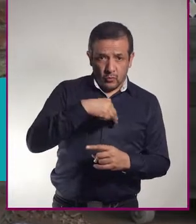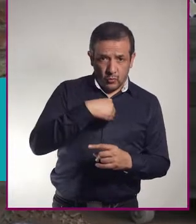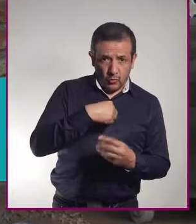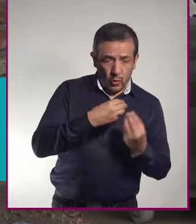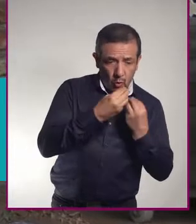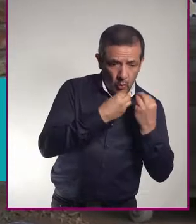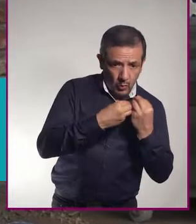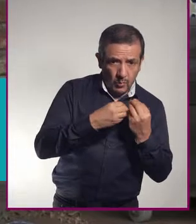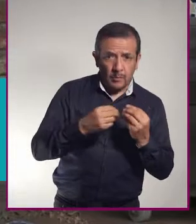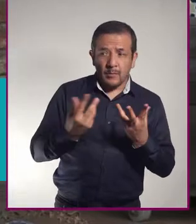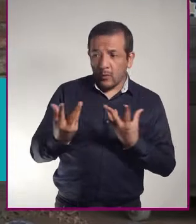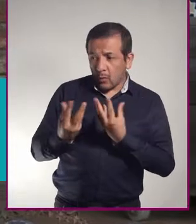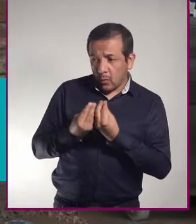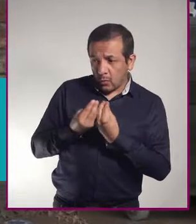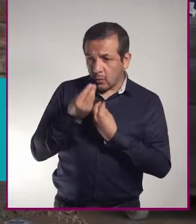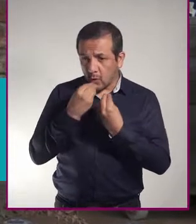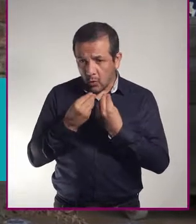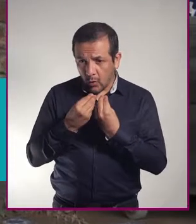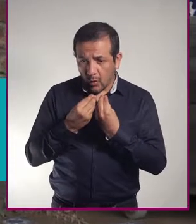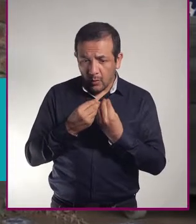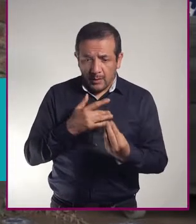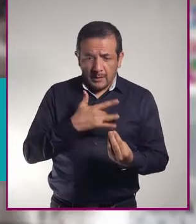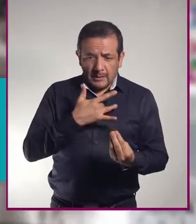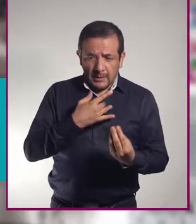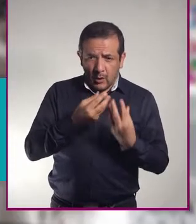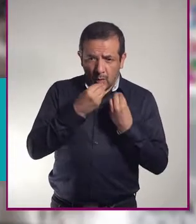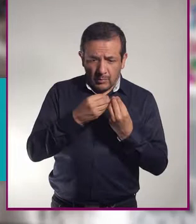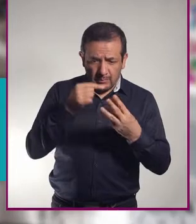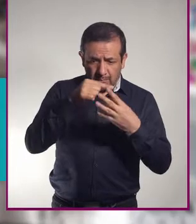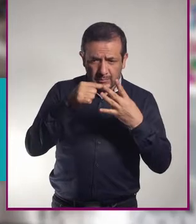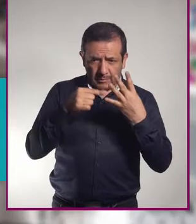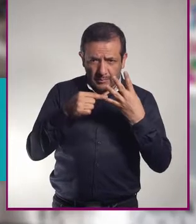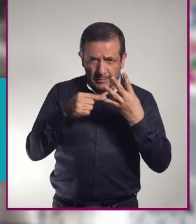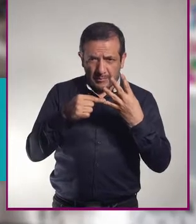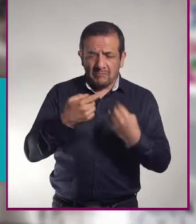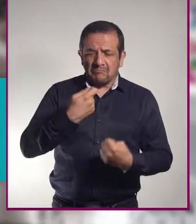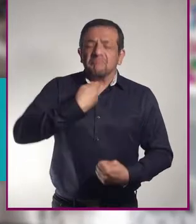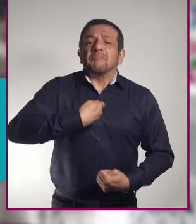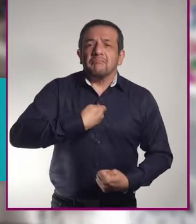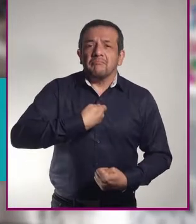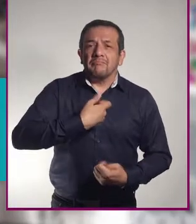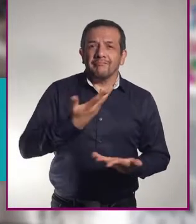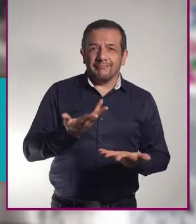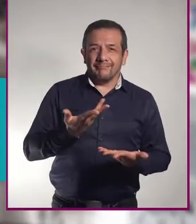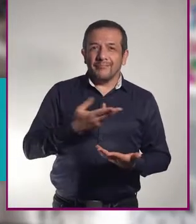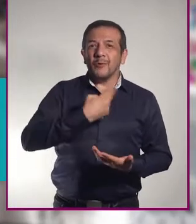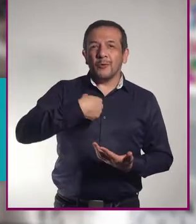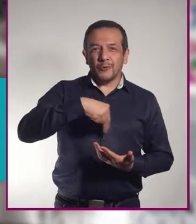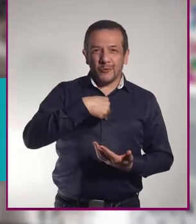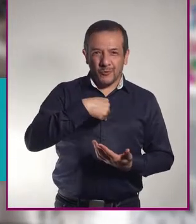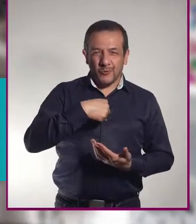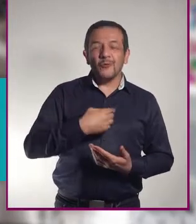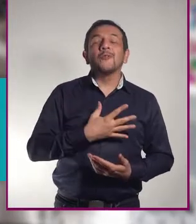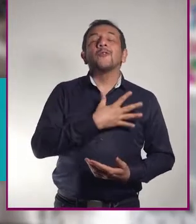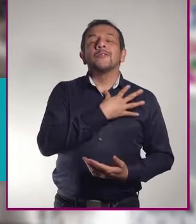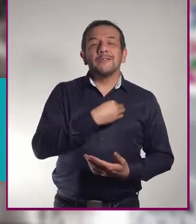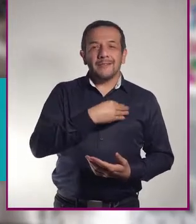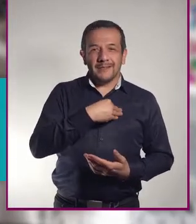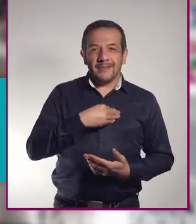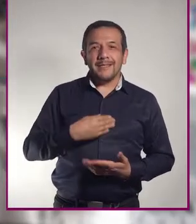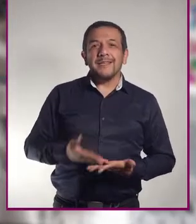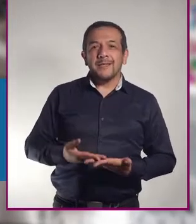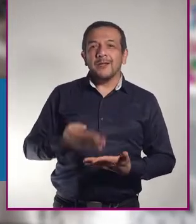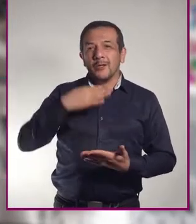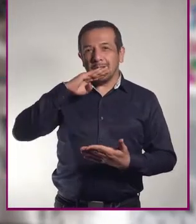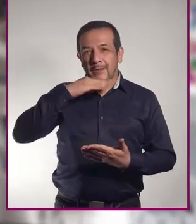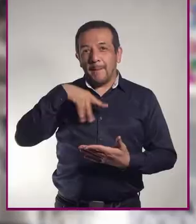lo come y el sentido que da a lo que come, se puede concluir que los mexicanos somos hijos del maíz, pero fuimos